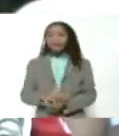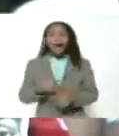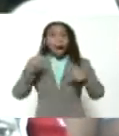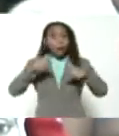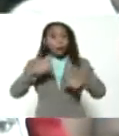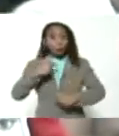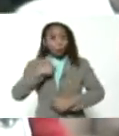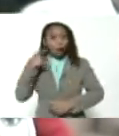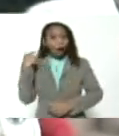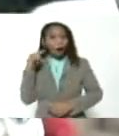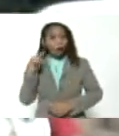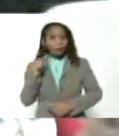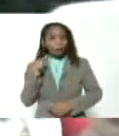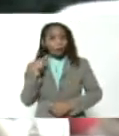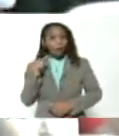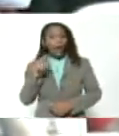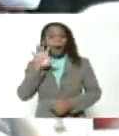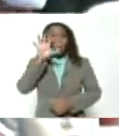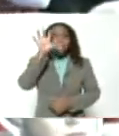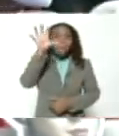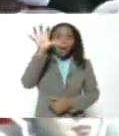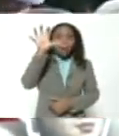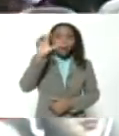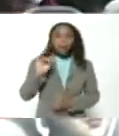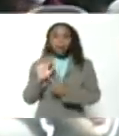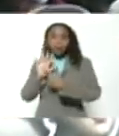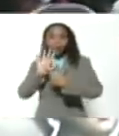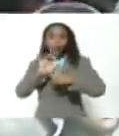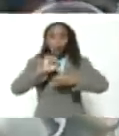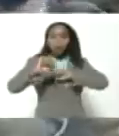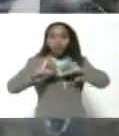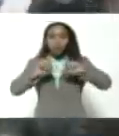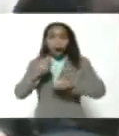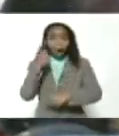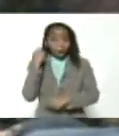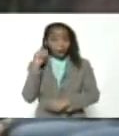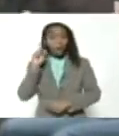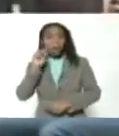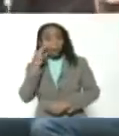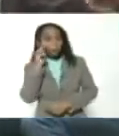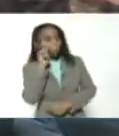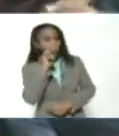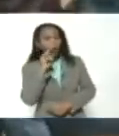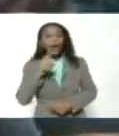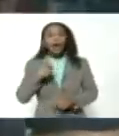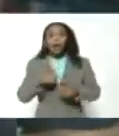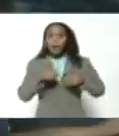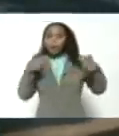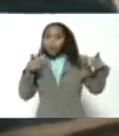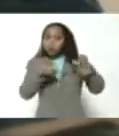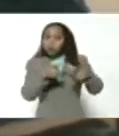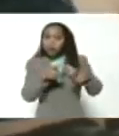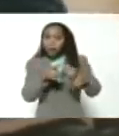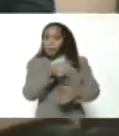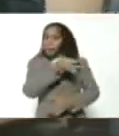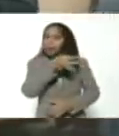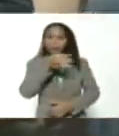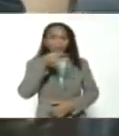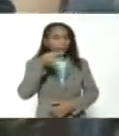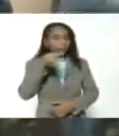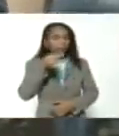tengo precisamente el mapa, los movimientos. Ayer también vi la plenaria extraordinaria